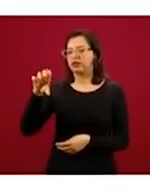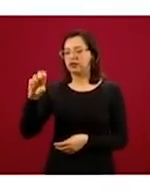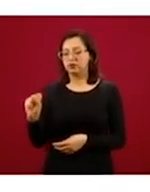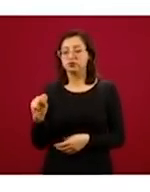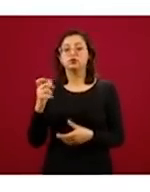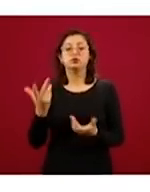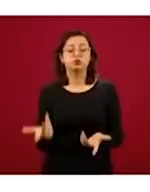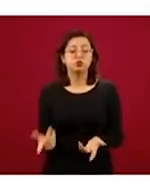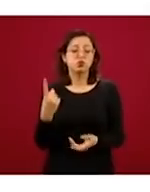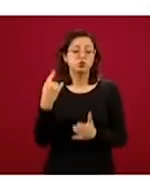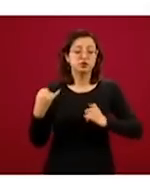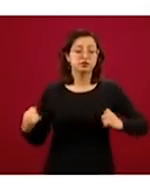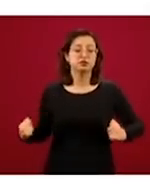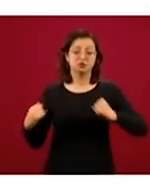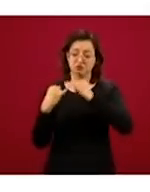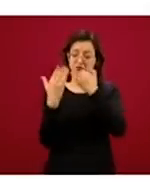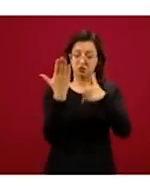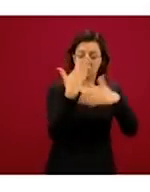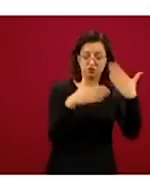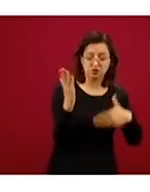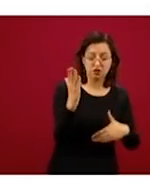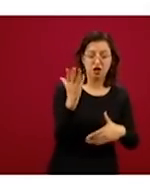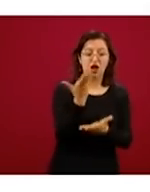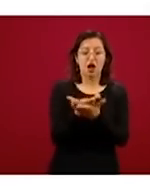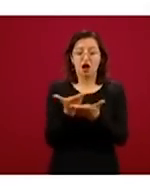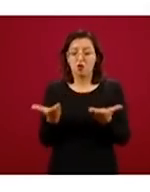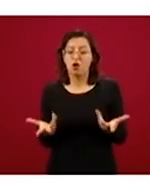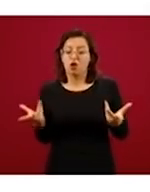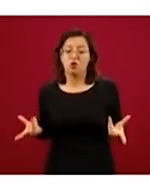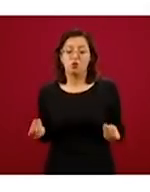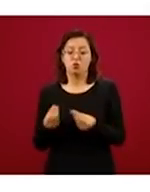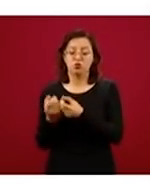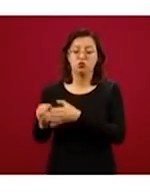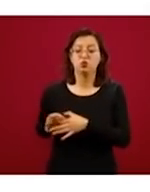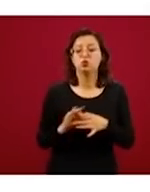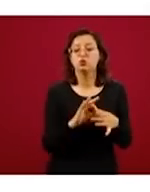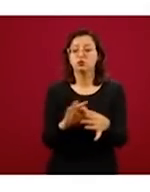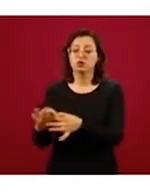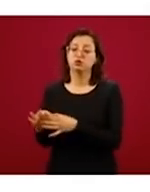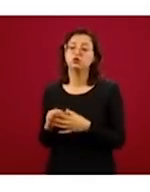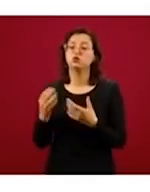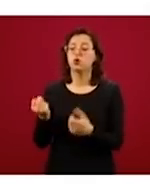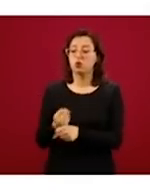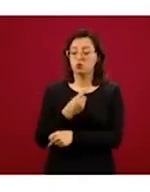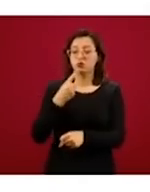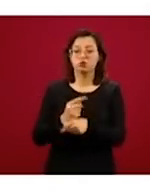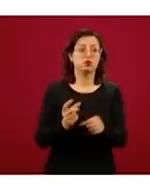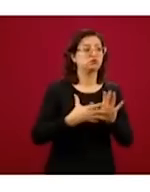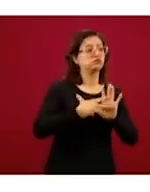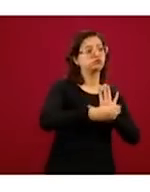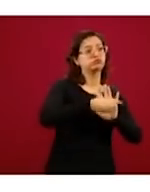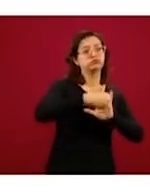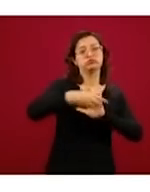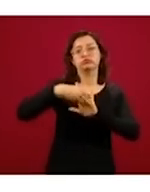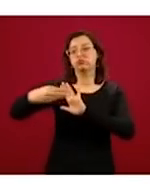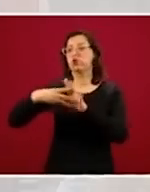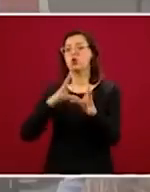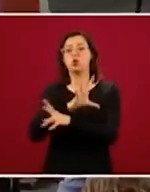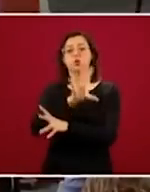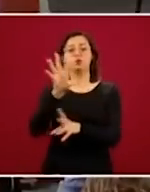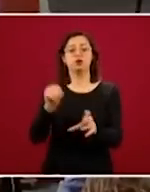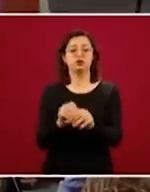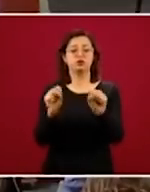donde una institución tiene éxito hoy trabajamos unidos y existen oportunidades de exportarlo a todo el sector